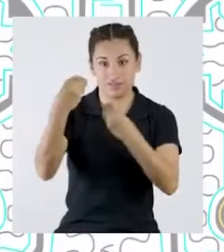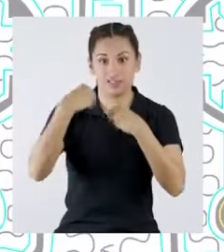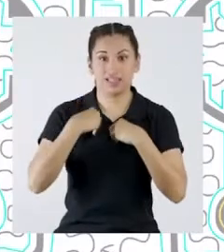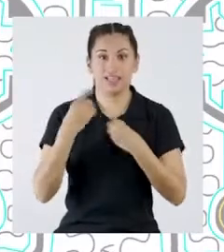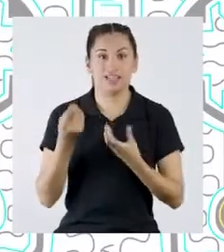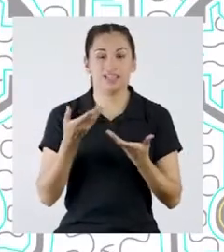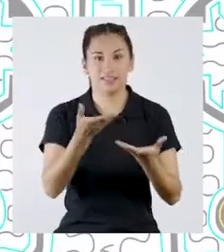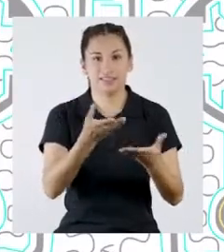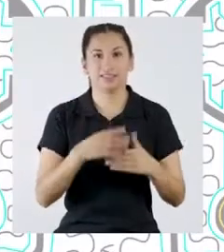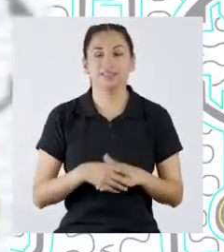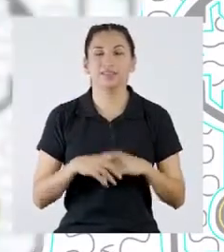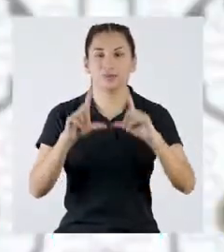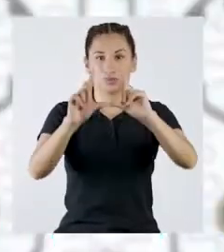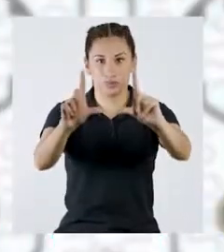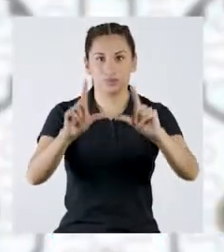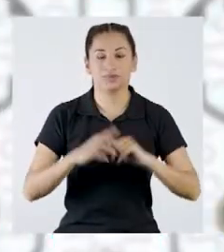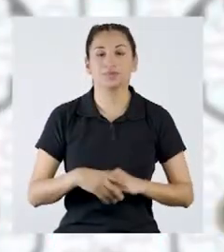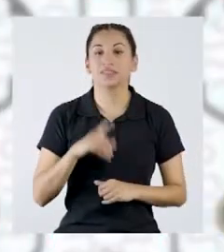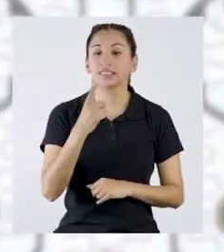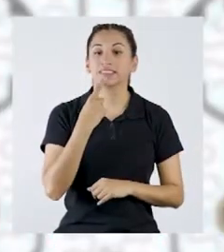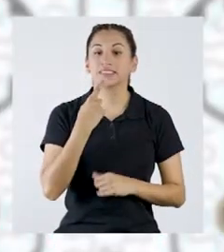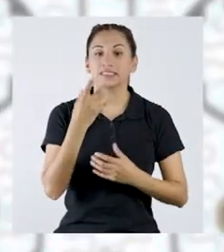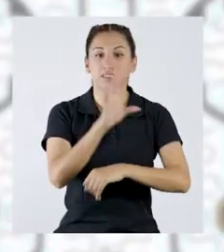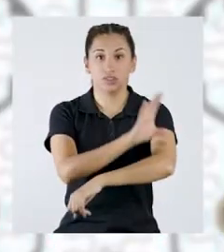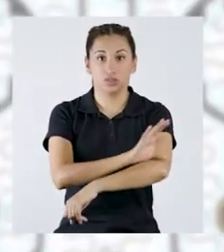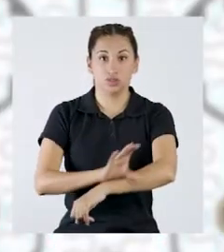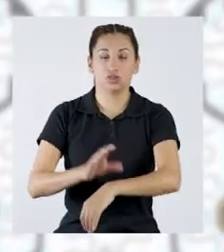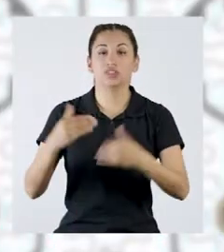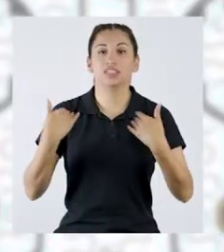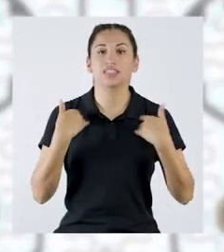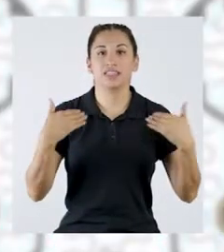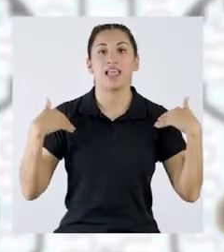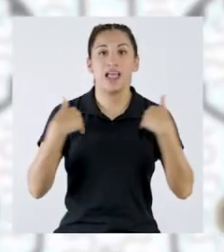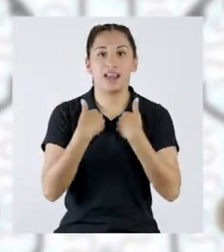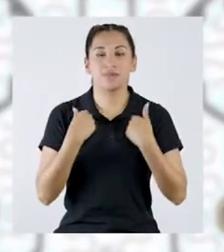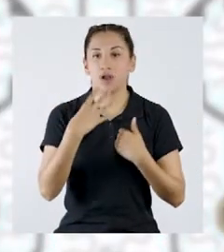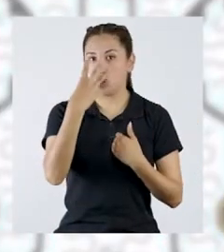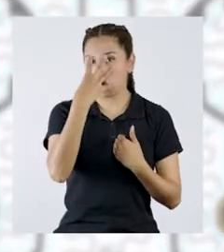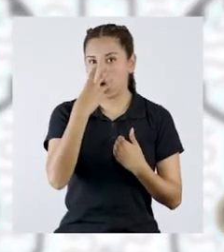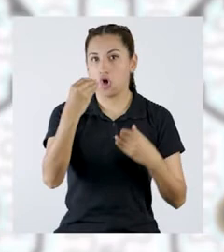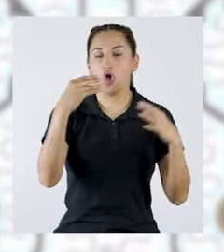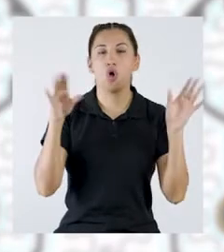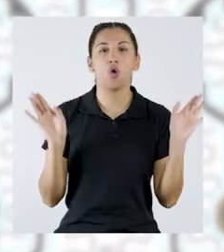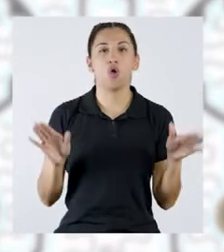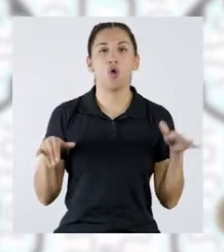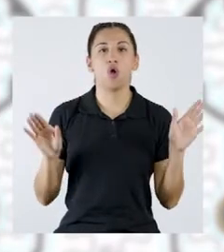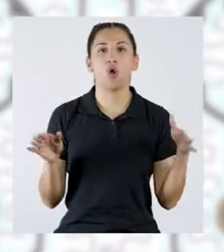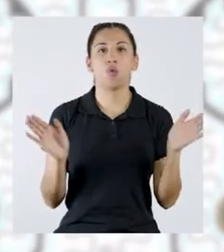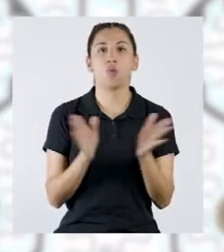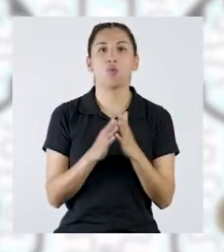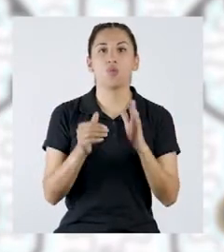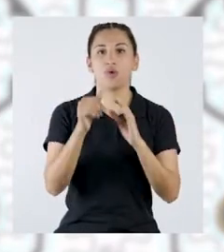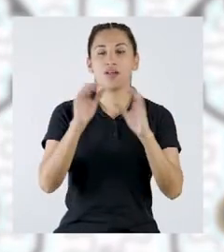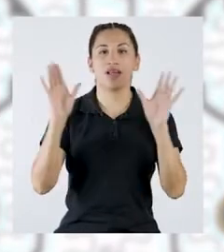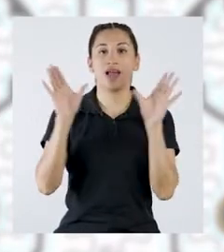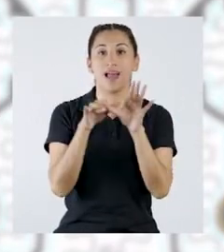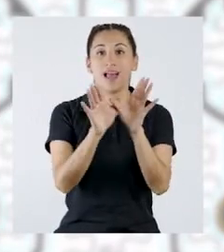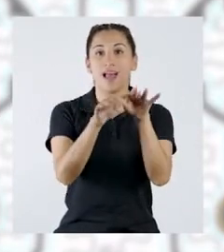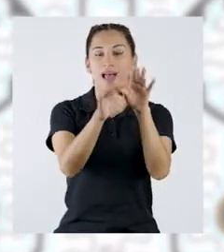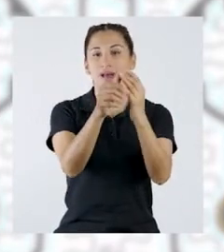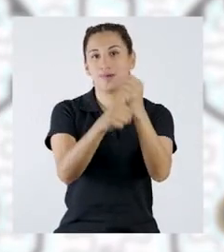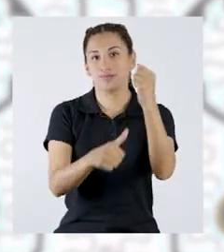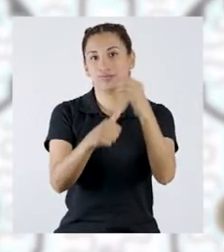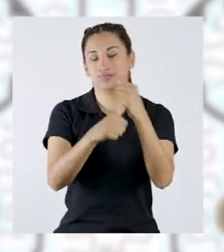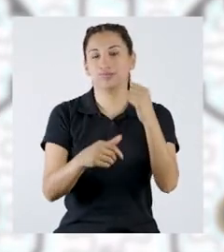enviado este cuadro. Dice que en la costa hay animales como lobos marinos, aves guaneras, peces